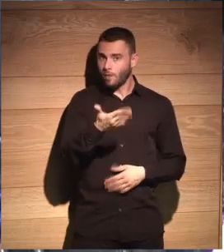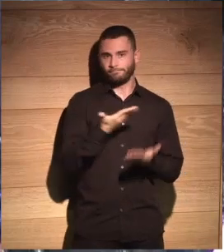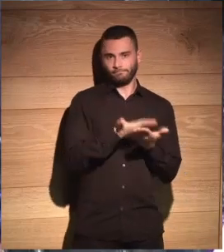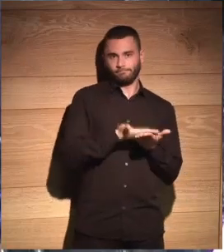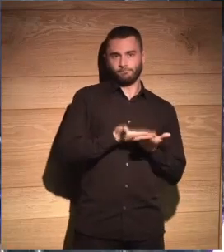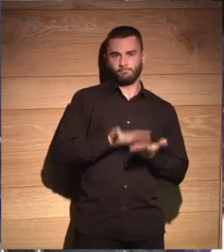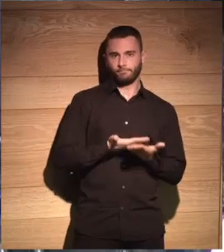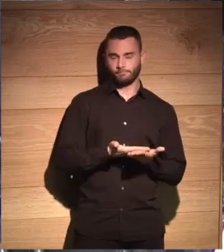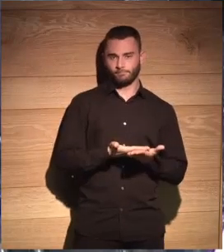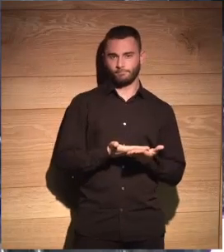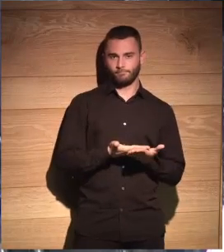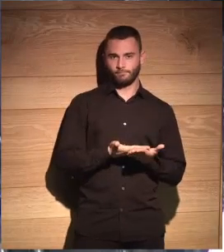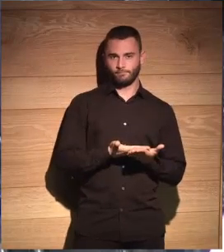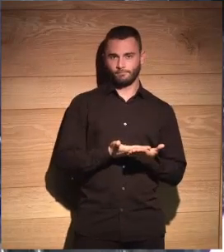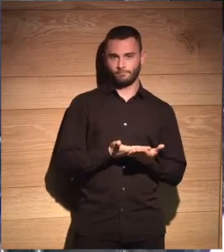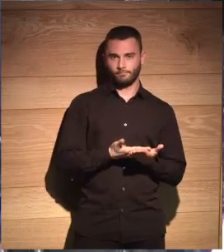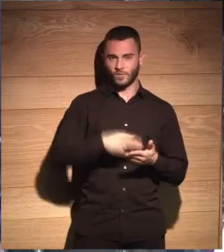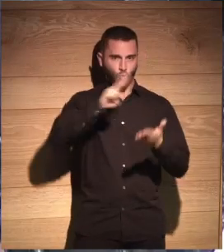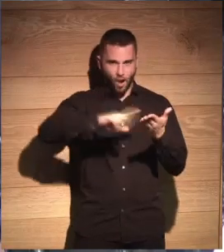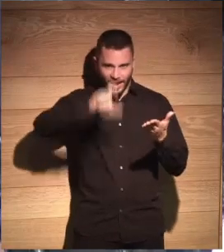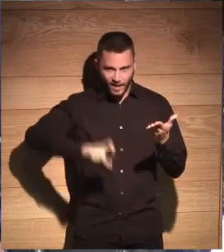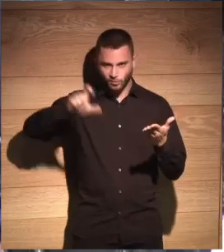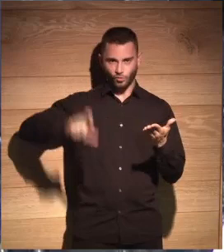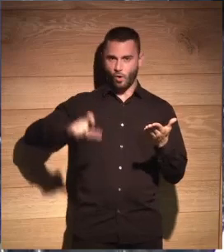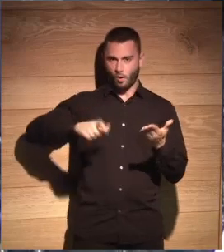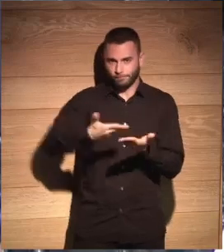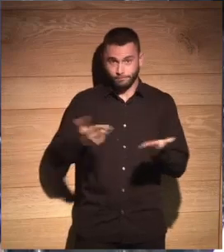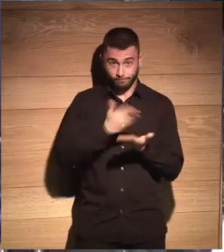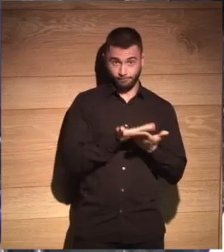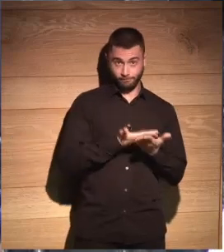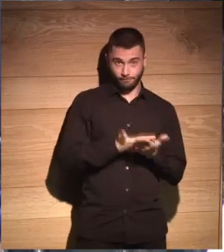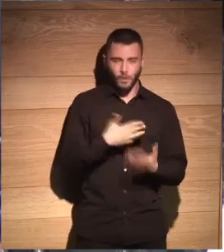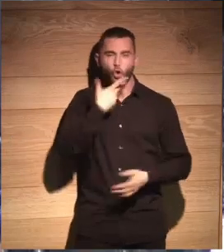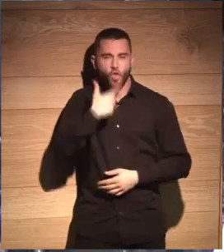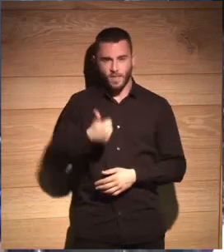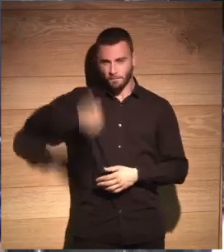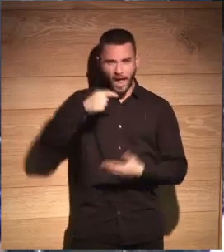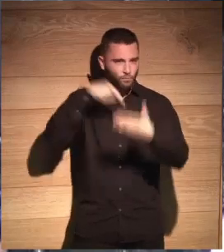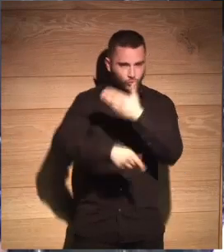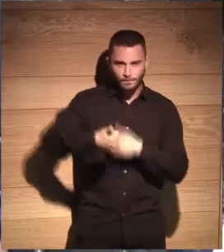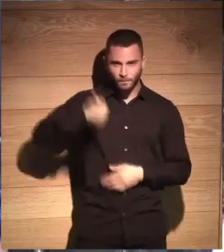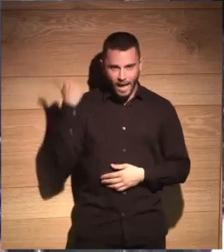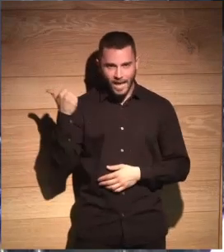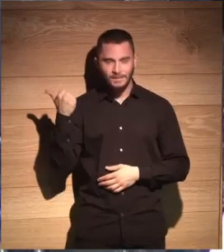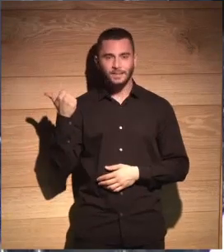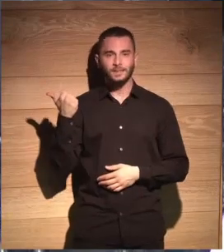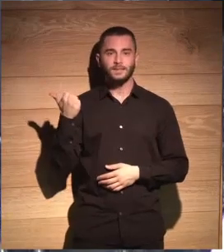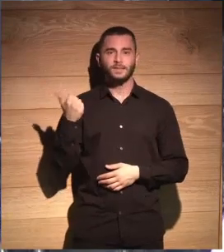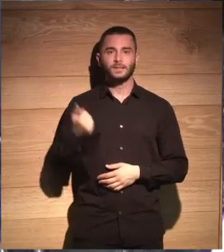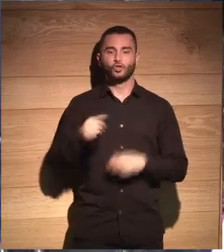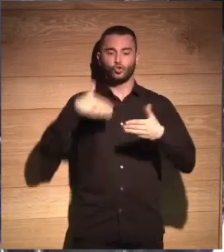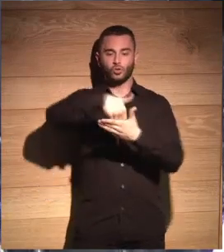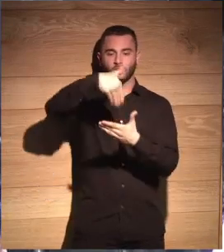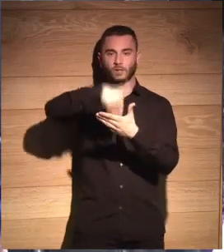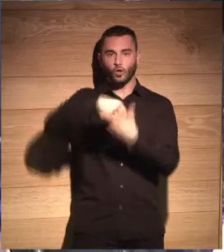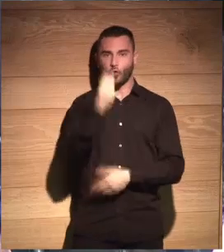demanda en los lectores, espectadores, etcétera, de conocer más, de tener más, de consumir más